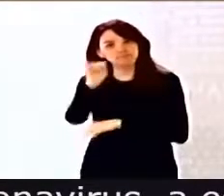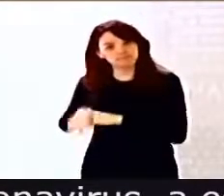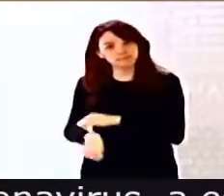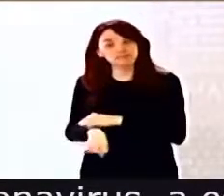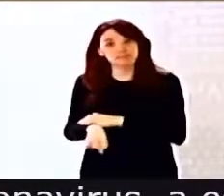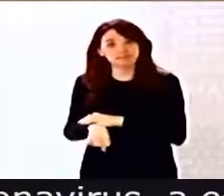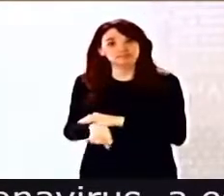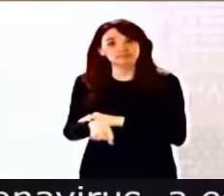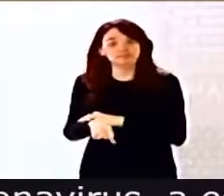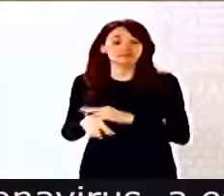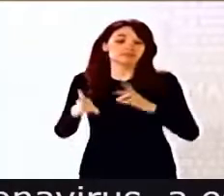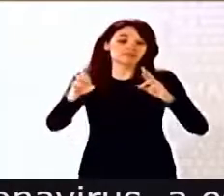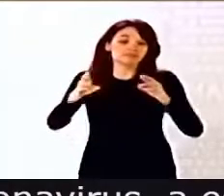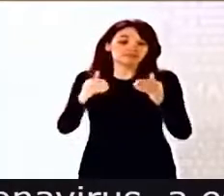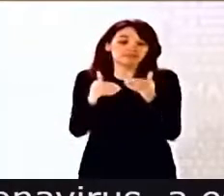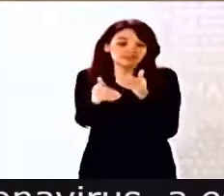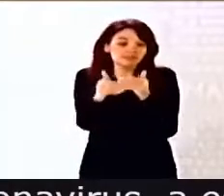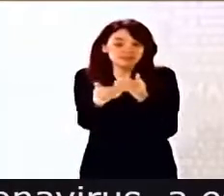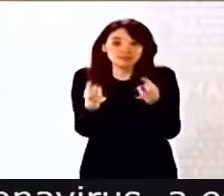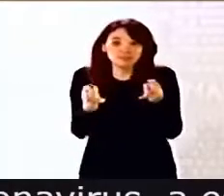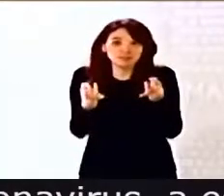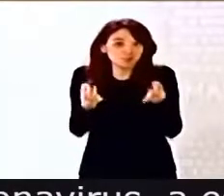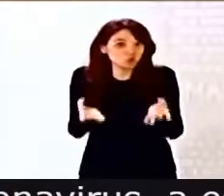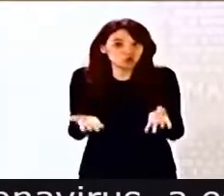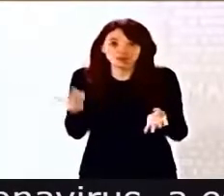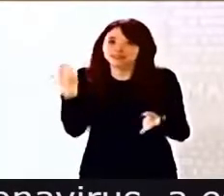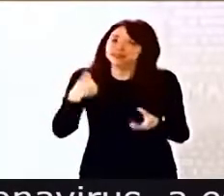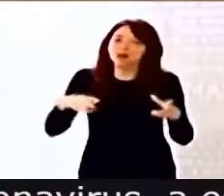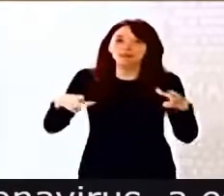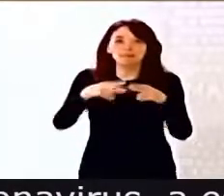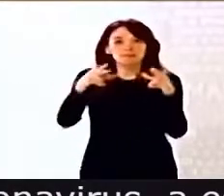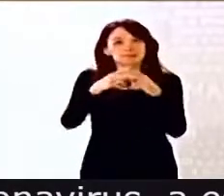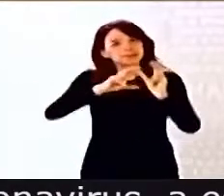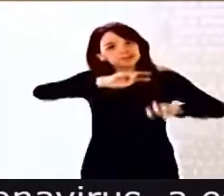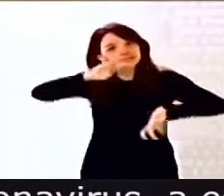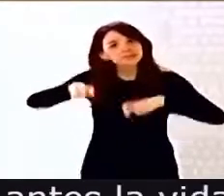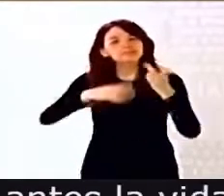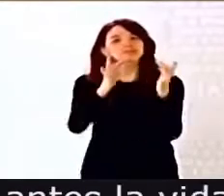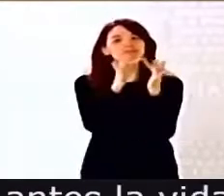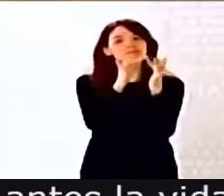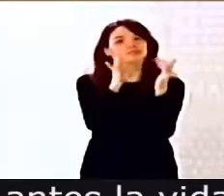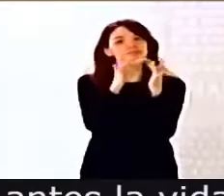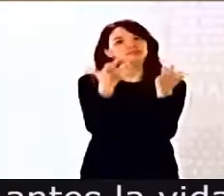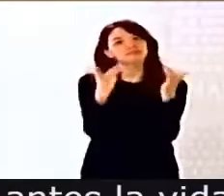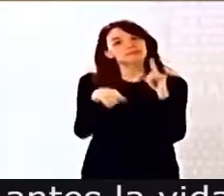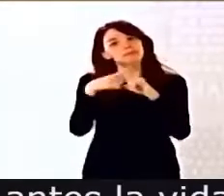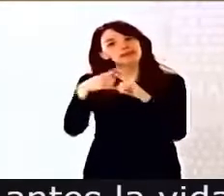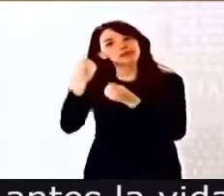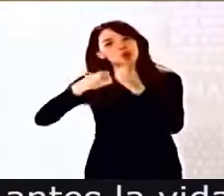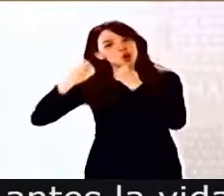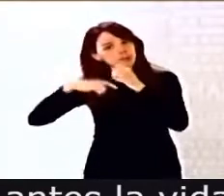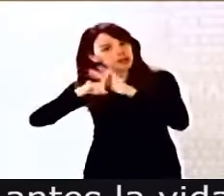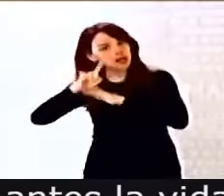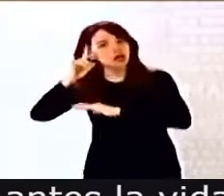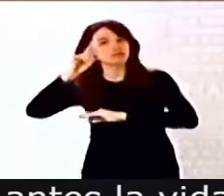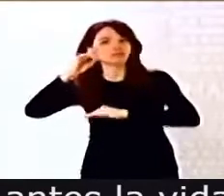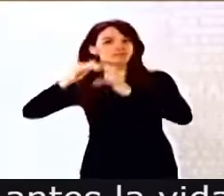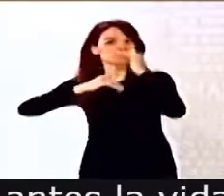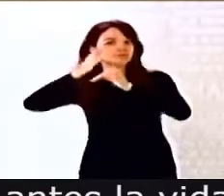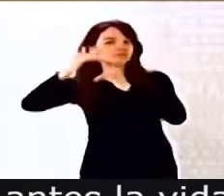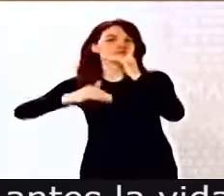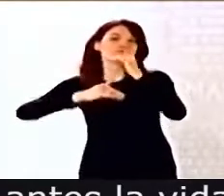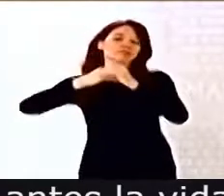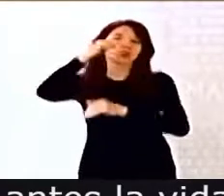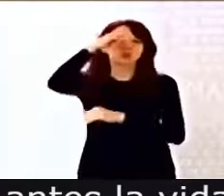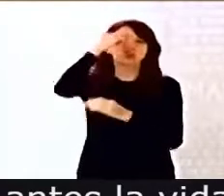y que recuperemos cuanto antes nuestra vida social, que recuperemos nuestra vida económica, que recuperemos nuestra vida